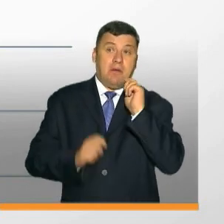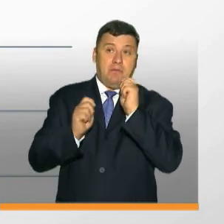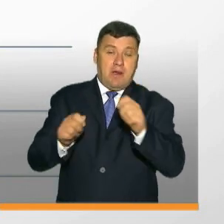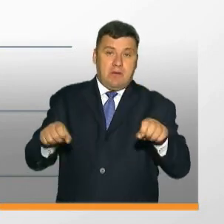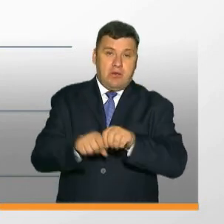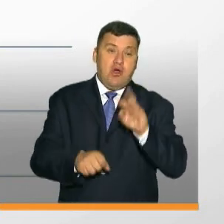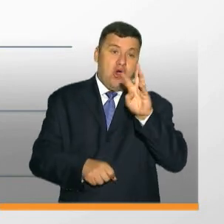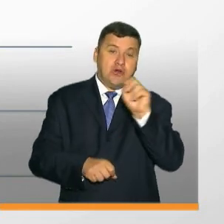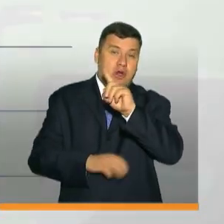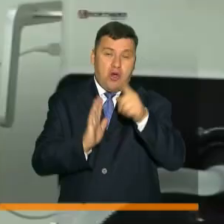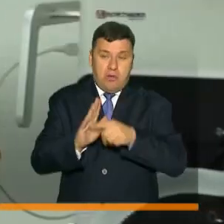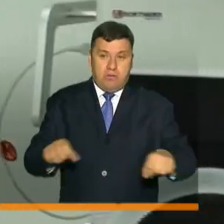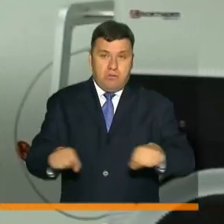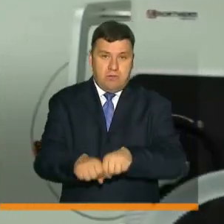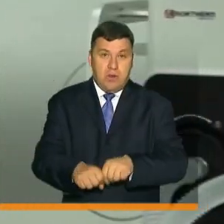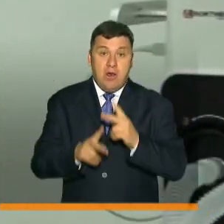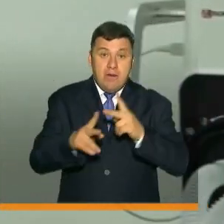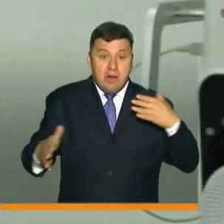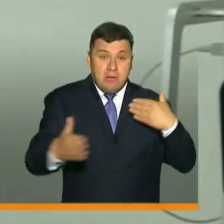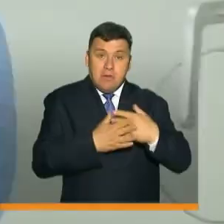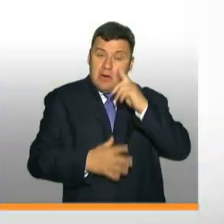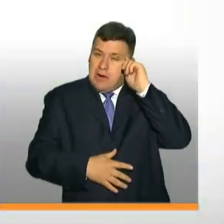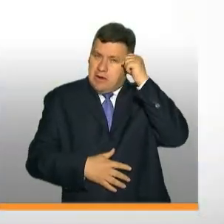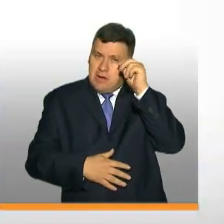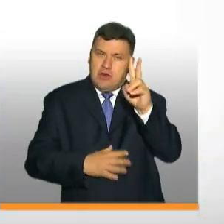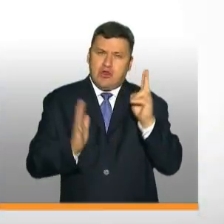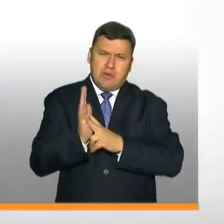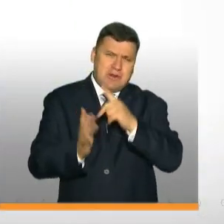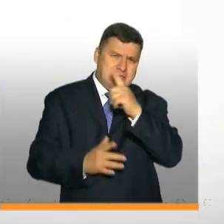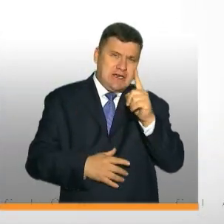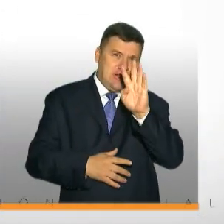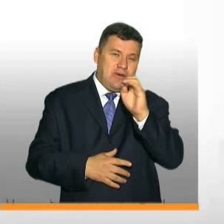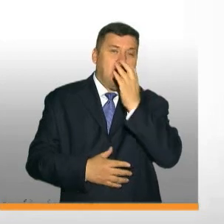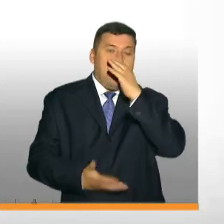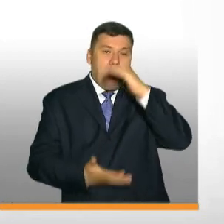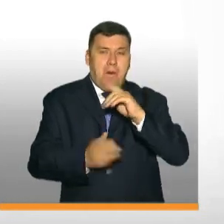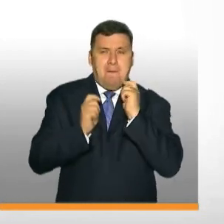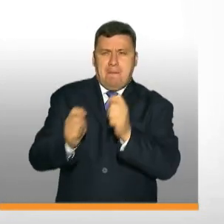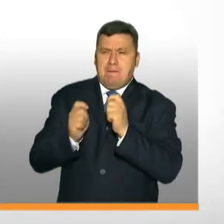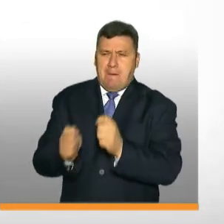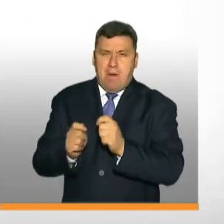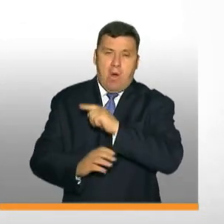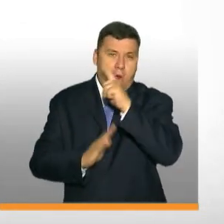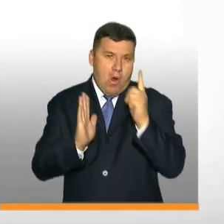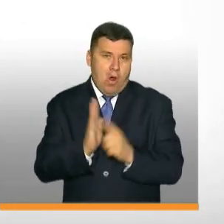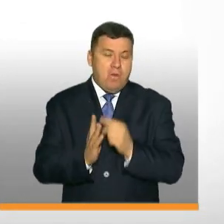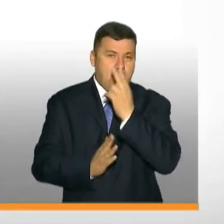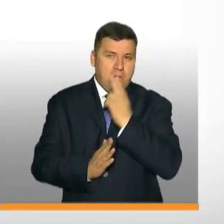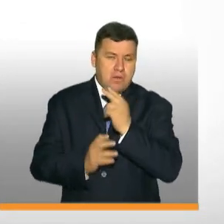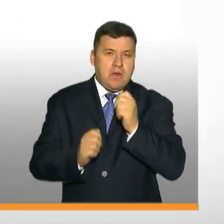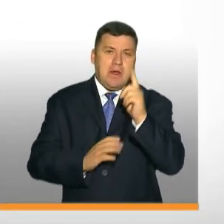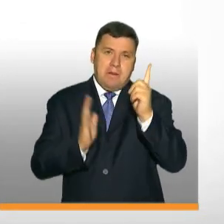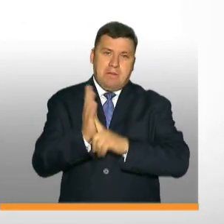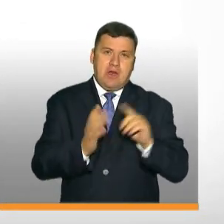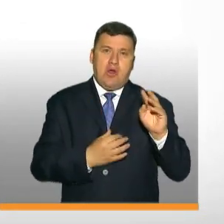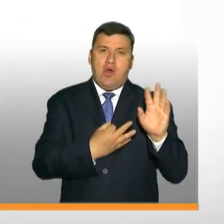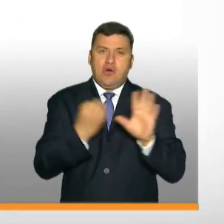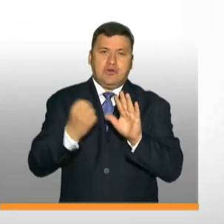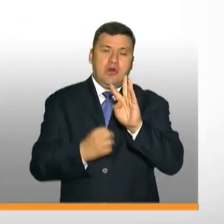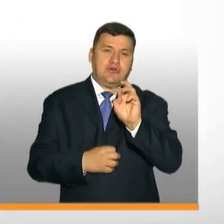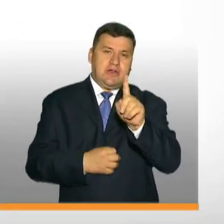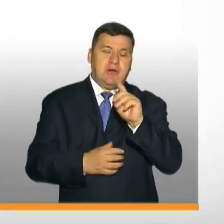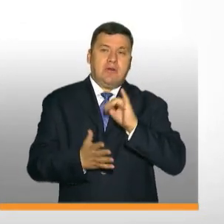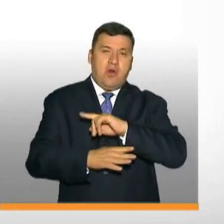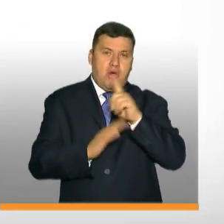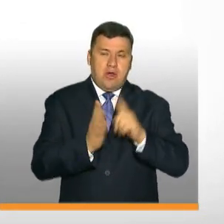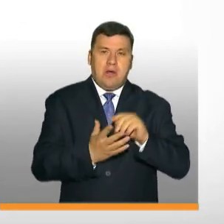asignados y 80 han sido instalados. A la fecha, recordemos que hay 2.190 ventiladores asignados, de los cuales se han entregado 1.882 y